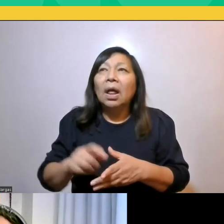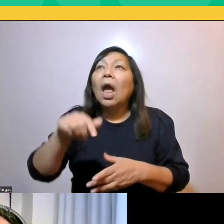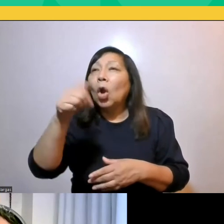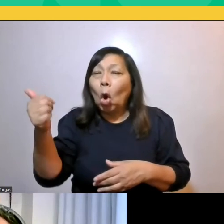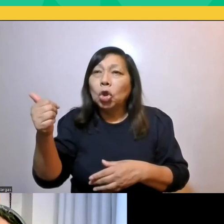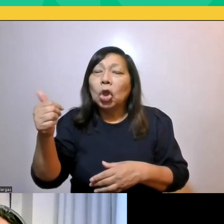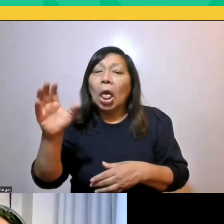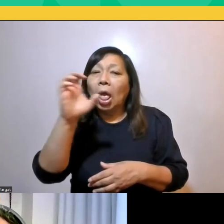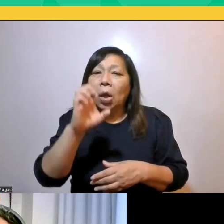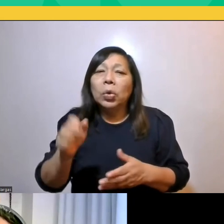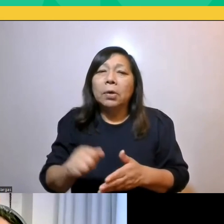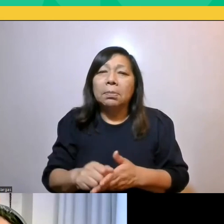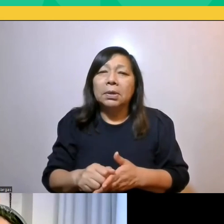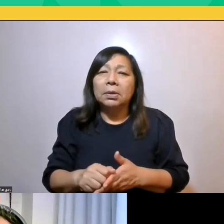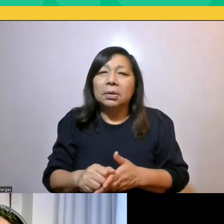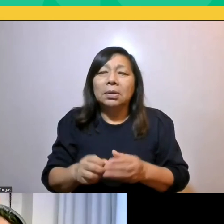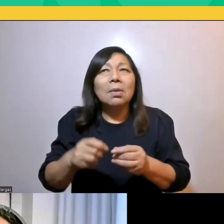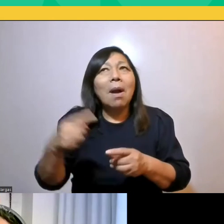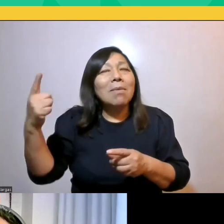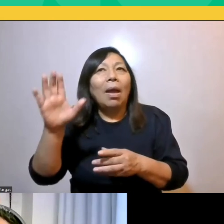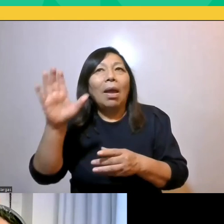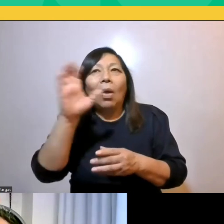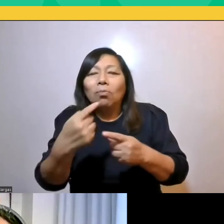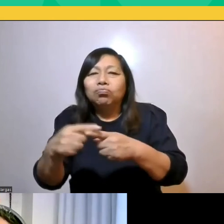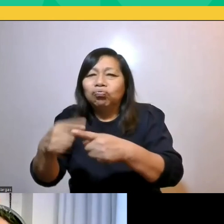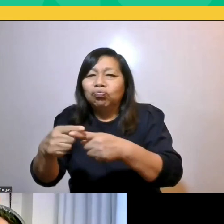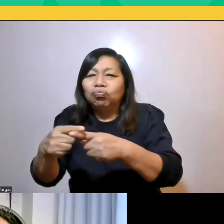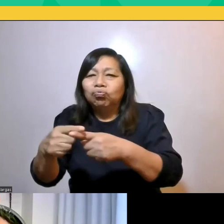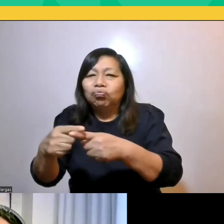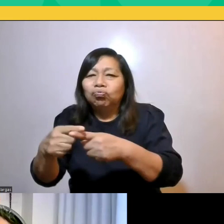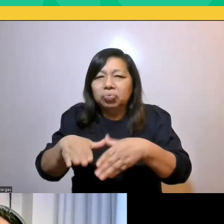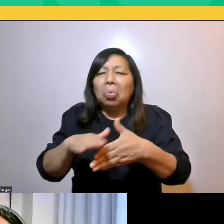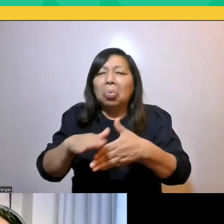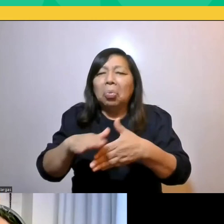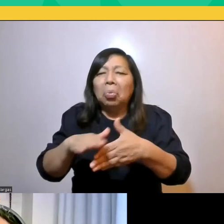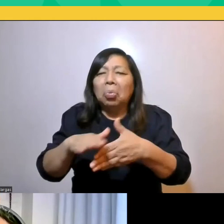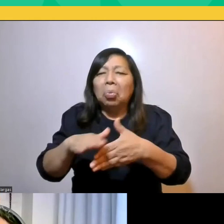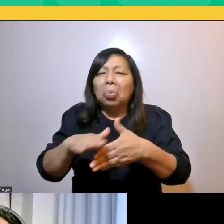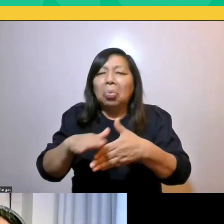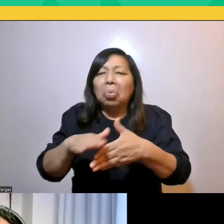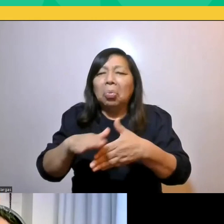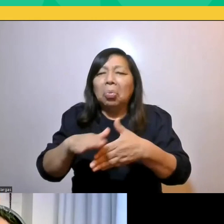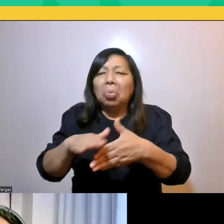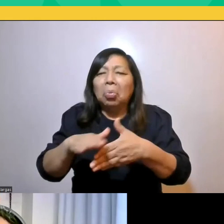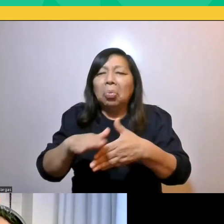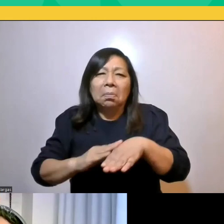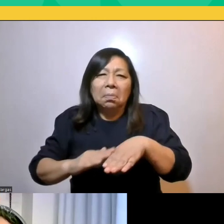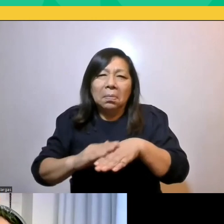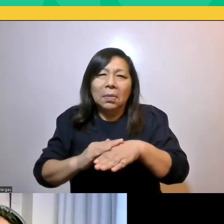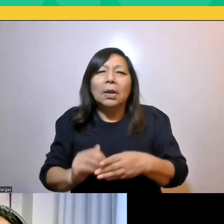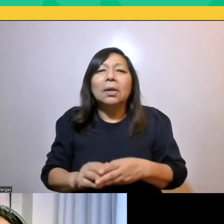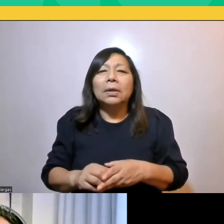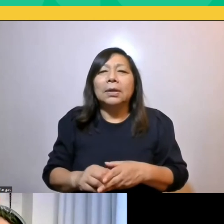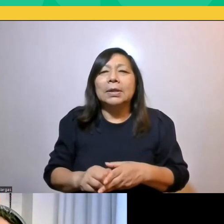Cum Laude, que tiene una amplia línea de productos íntimos, lubricantes, limpiadores, hidratantes, pero es